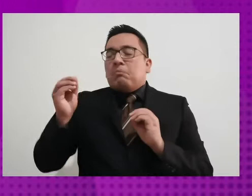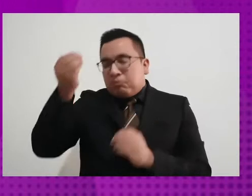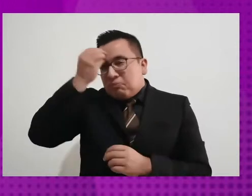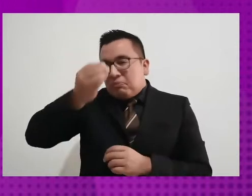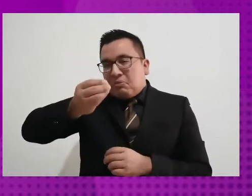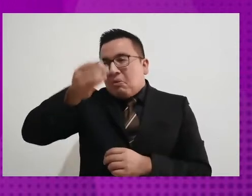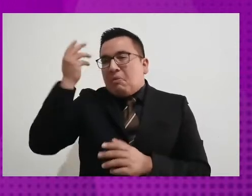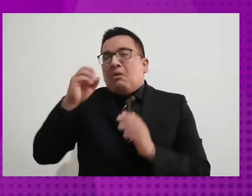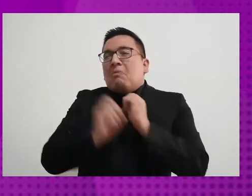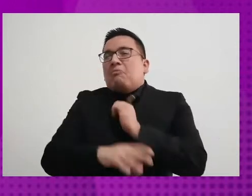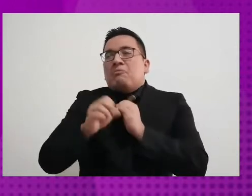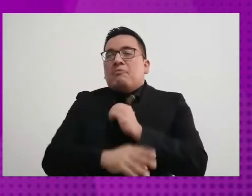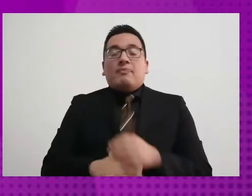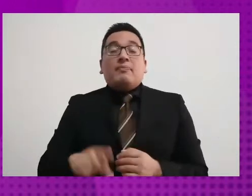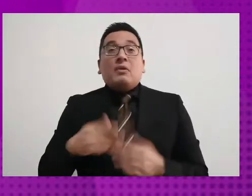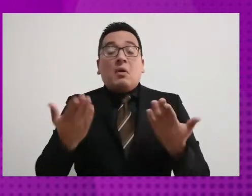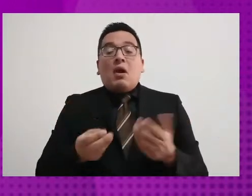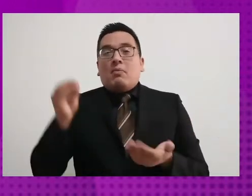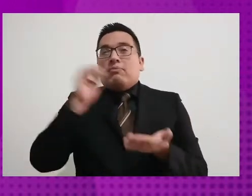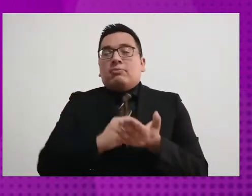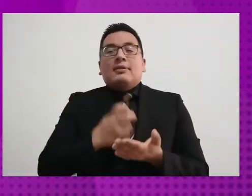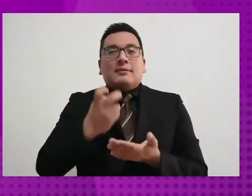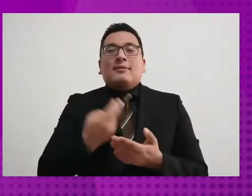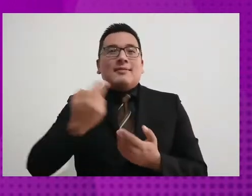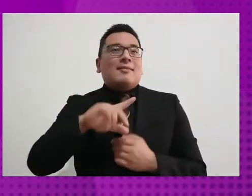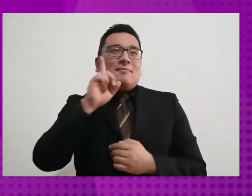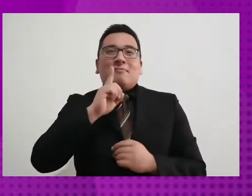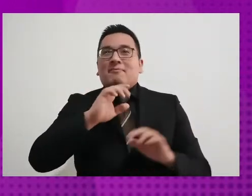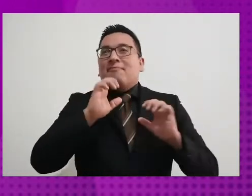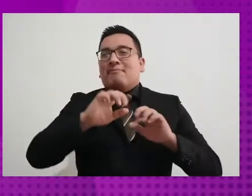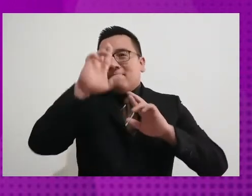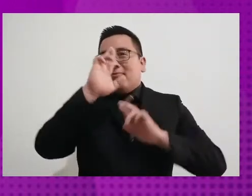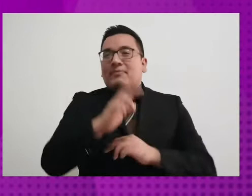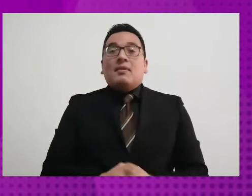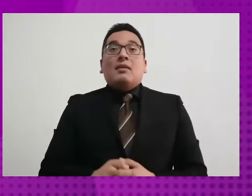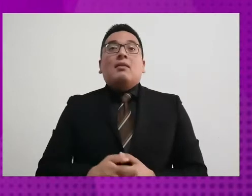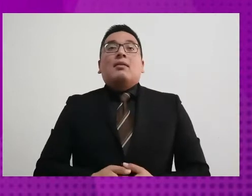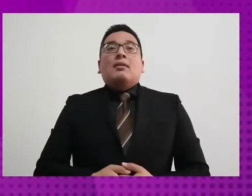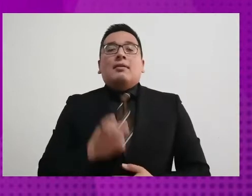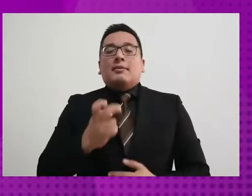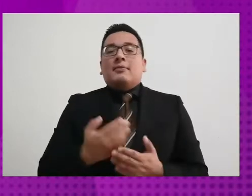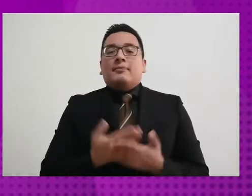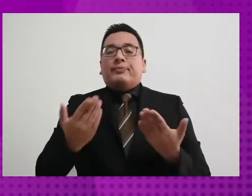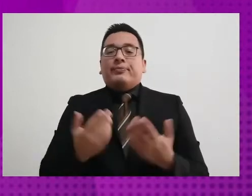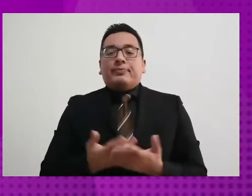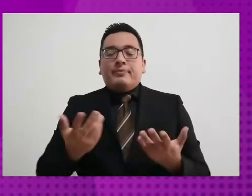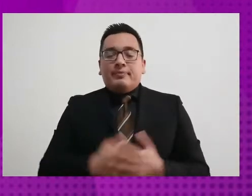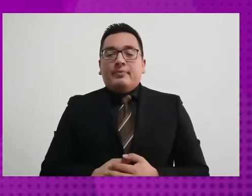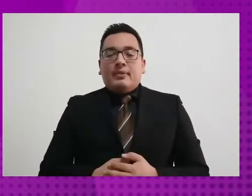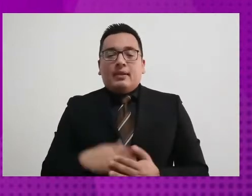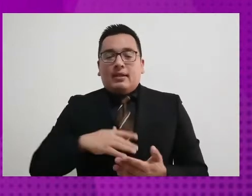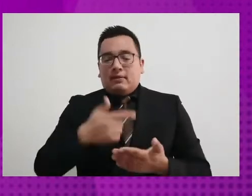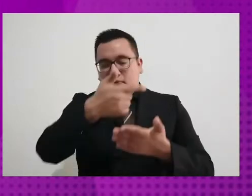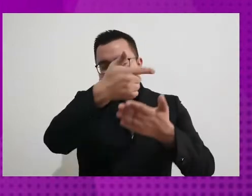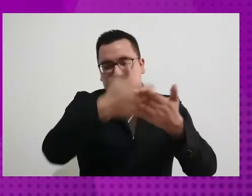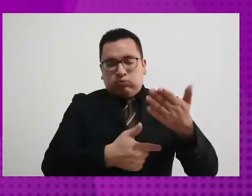sentencia muy reciente de la Sala Superior de hace unos días, que nos ordena hacer algo que nos parece muy relevante, que es integrar un registro de